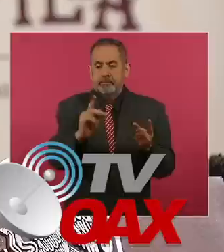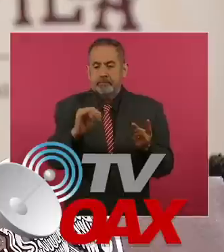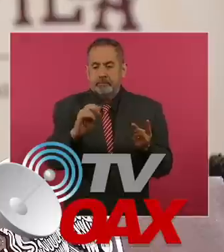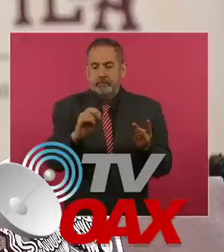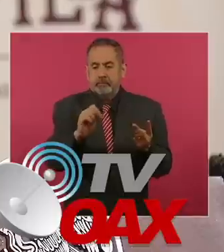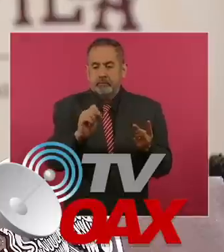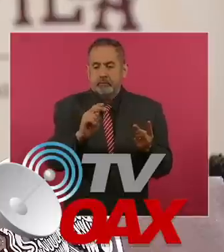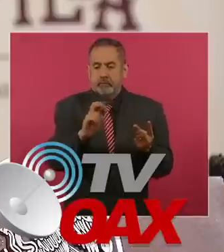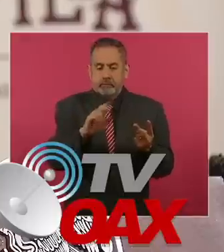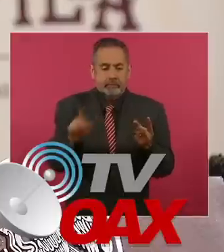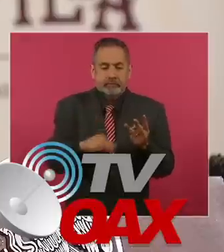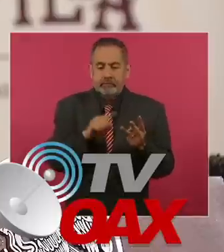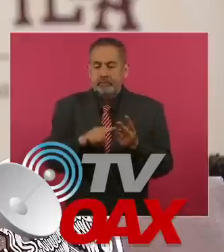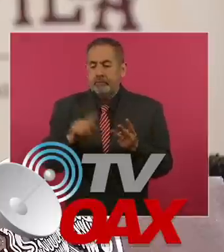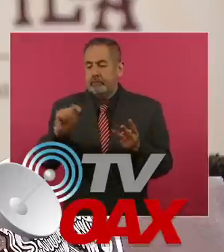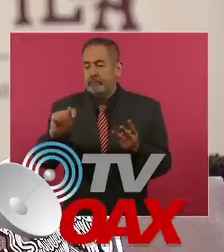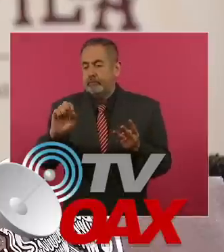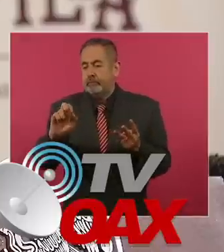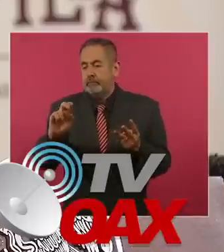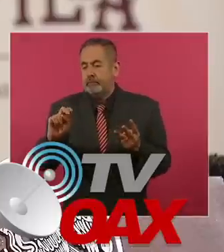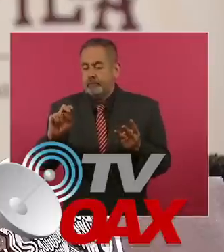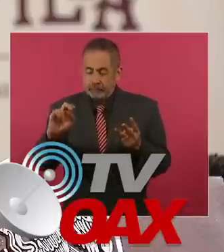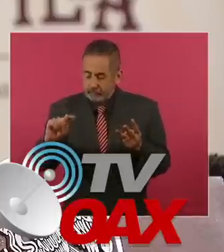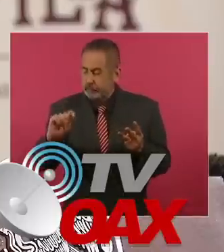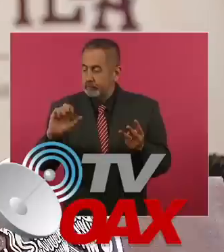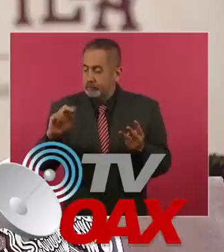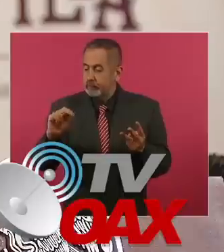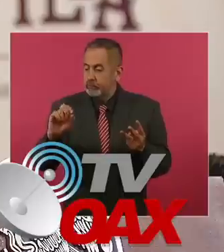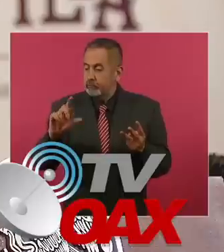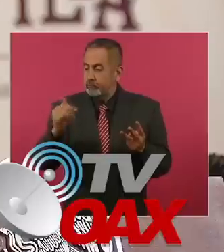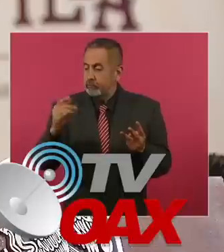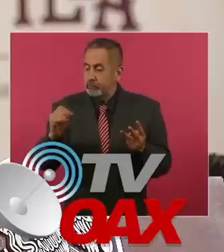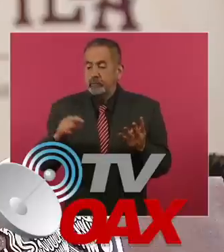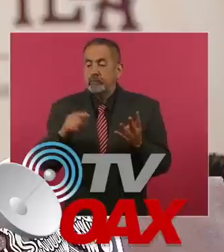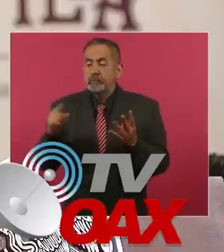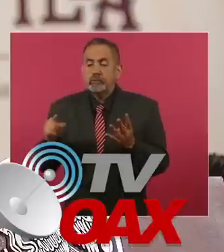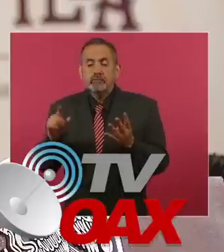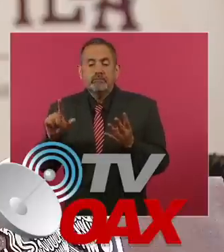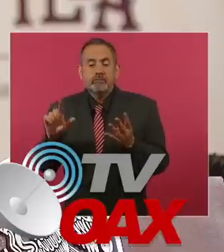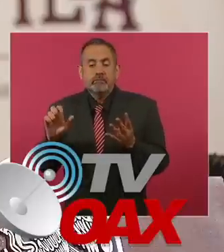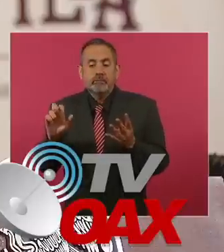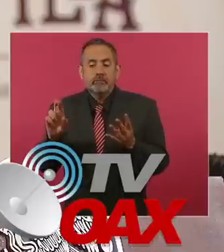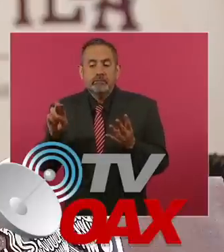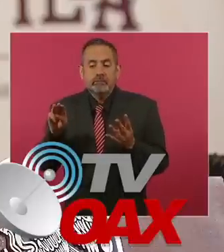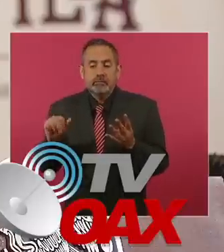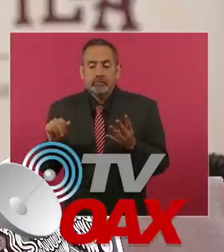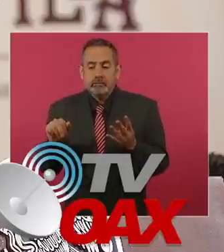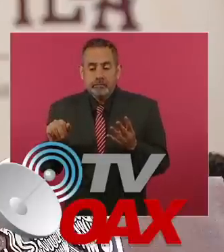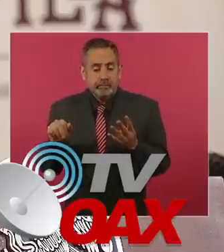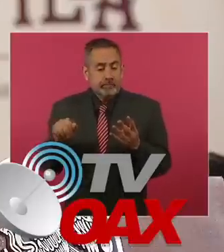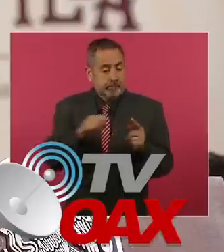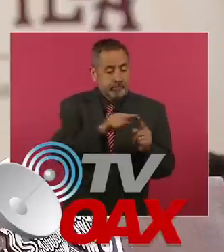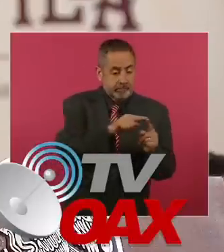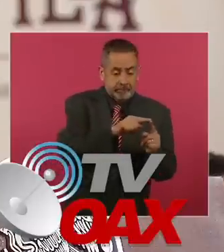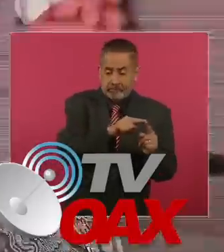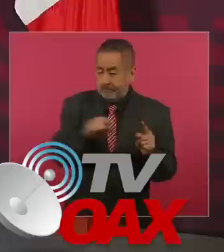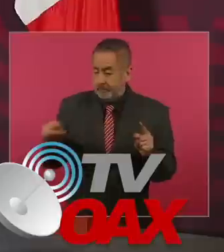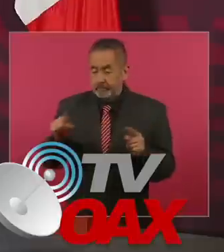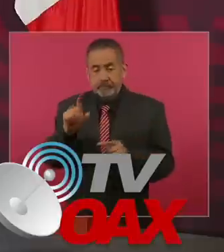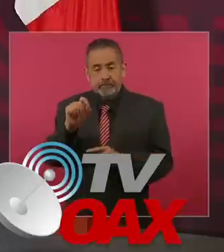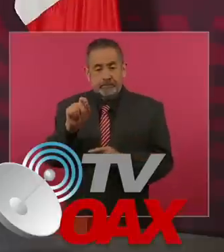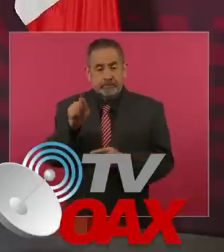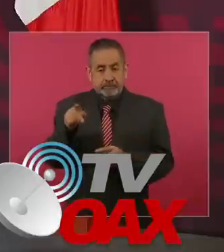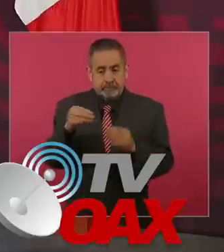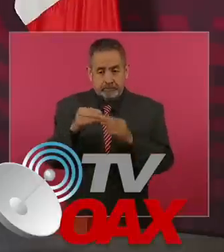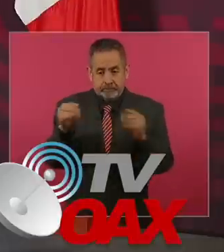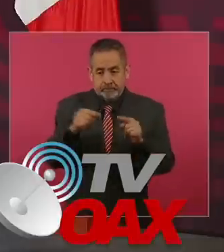la de Tecnológico Metepec y la de Lerma. El recorrido de Sinacantepec a Lerma es de 20 kilómetros y